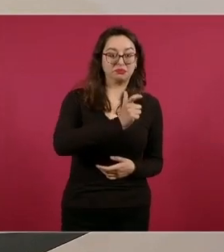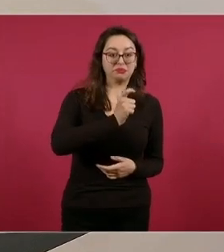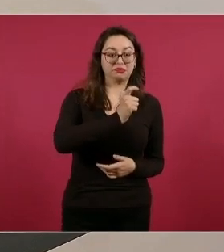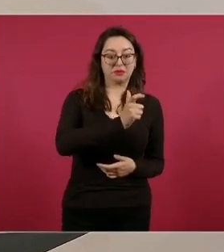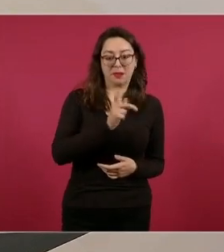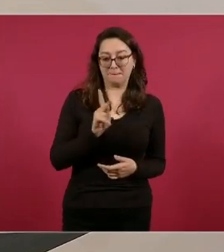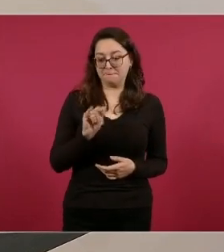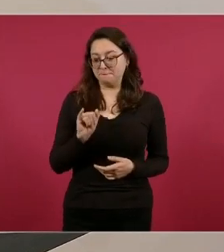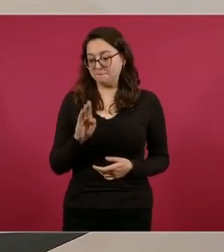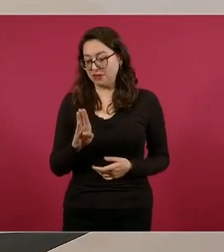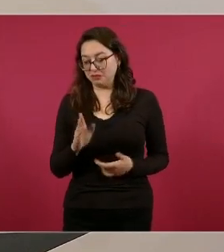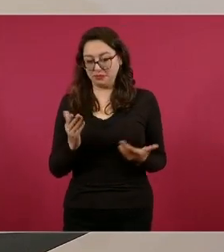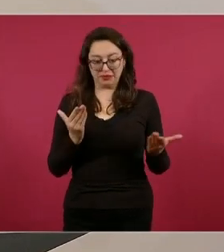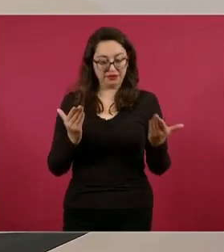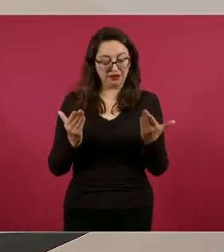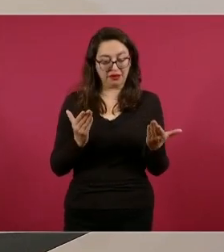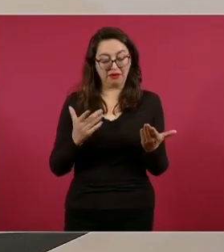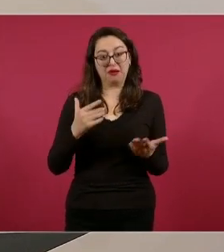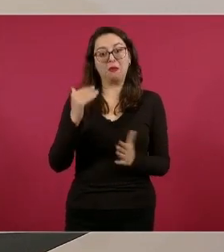al Producto Interno Bruto.